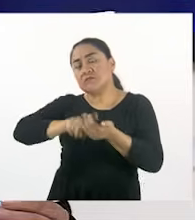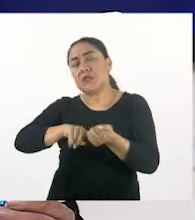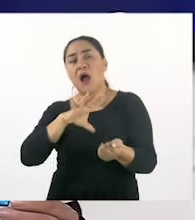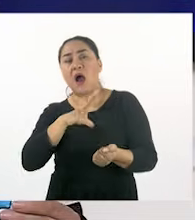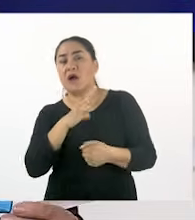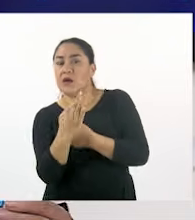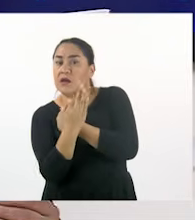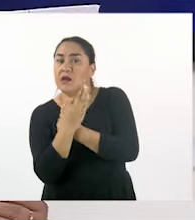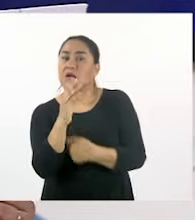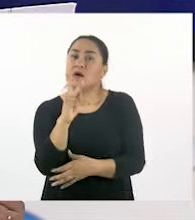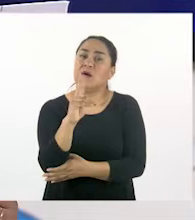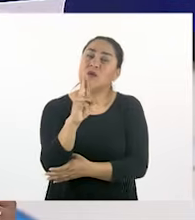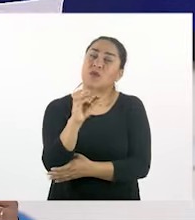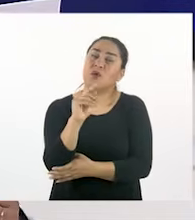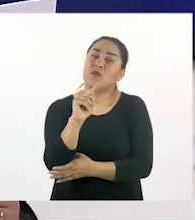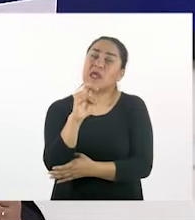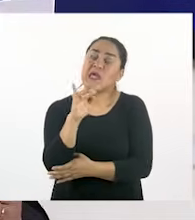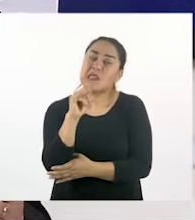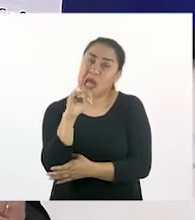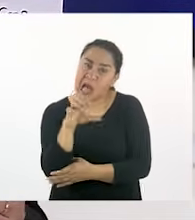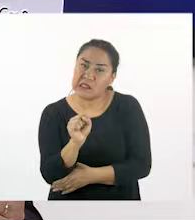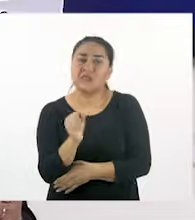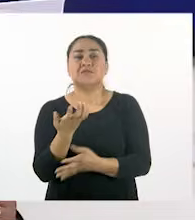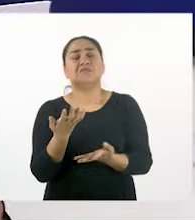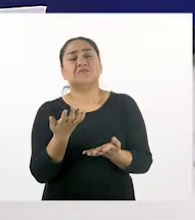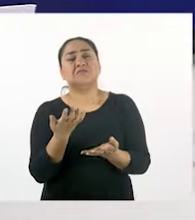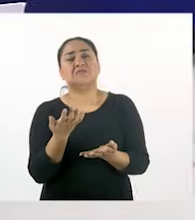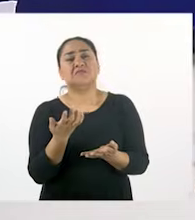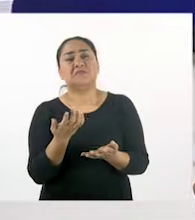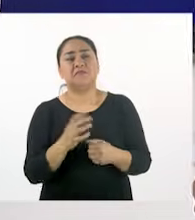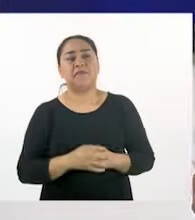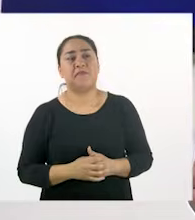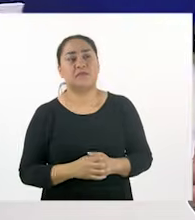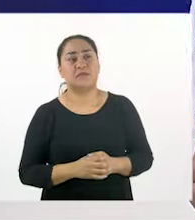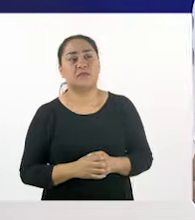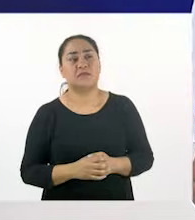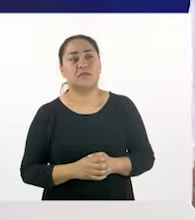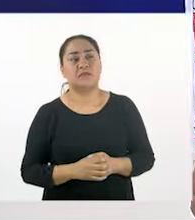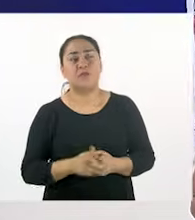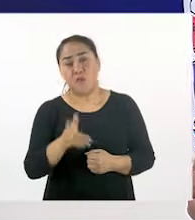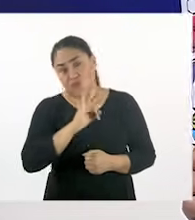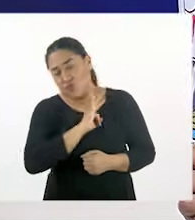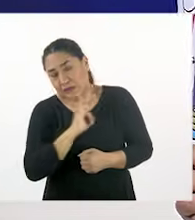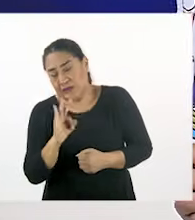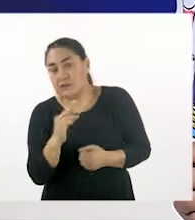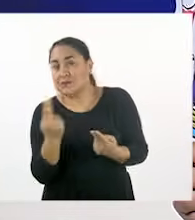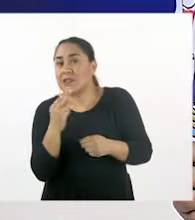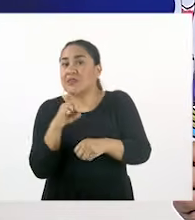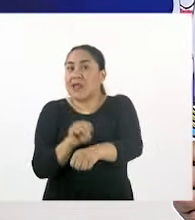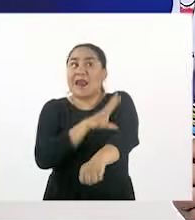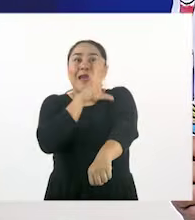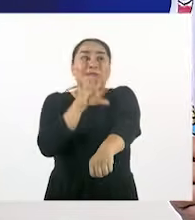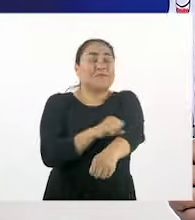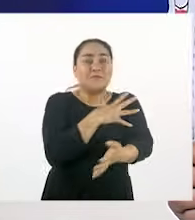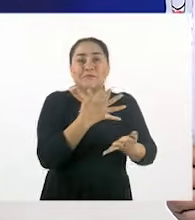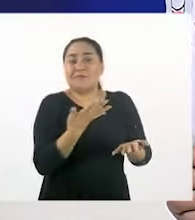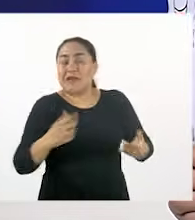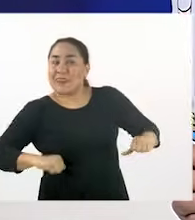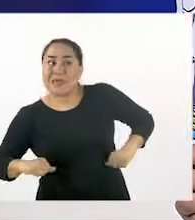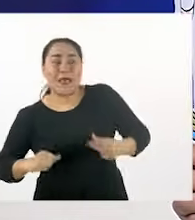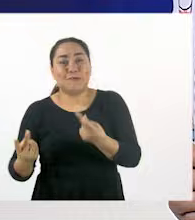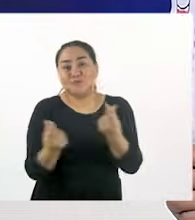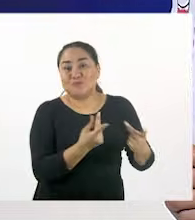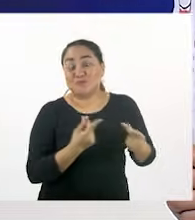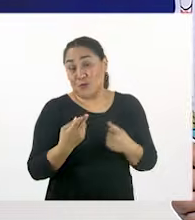proteínas como desarrollar estas situaciones para que puedas tener la energía necesaria para hacer cualquier